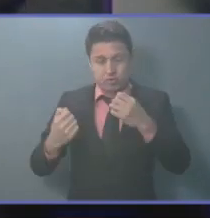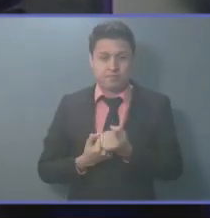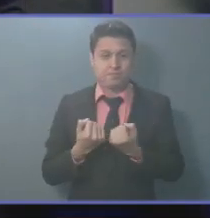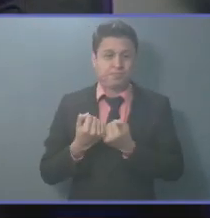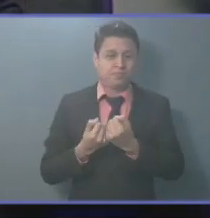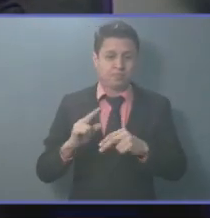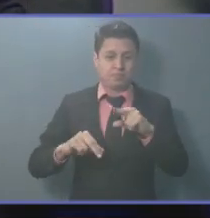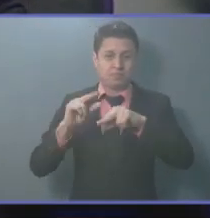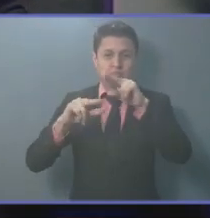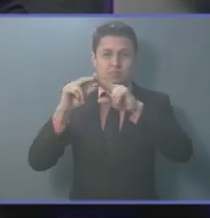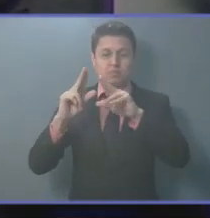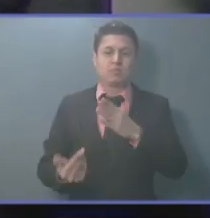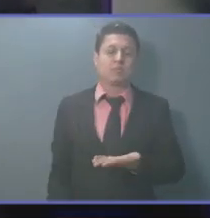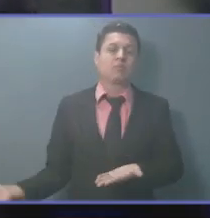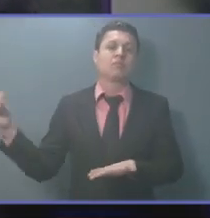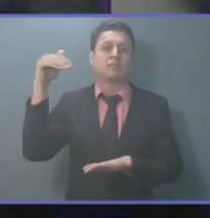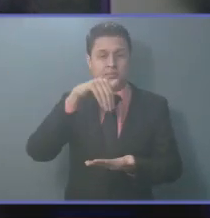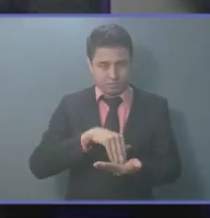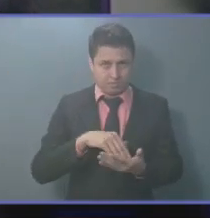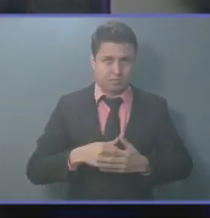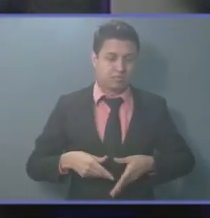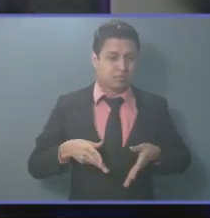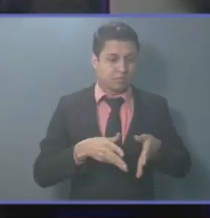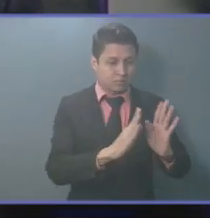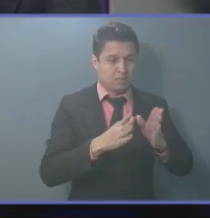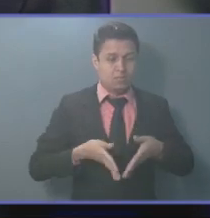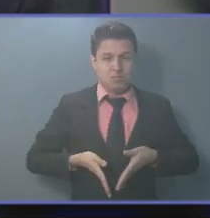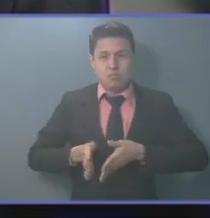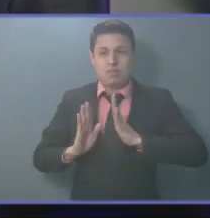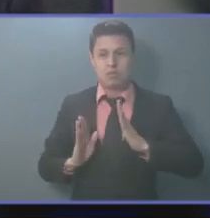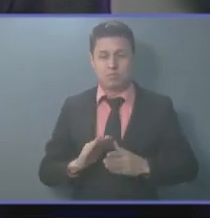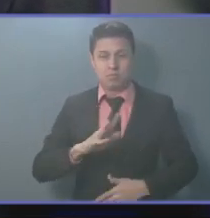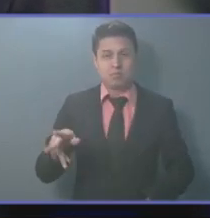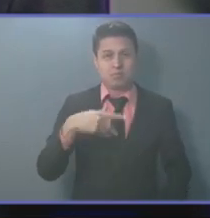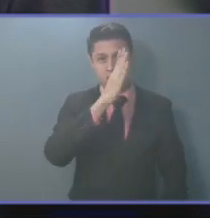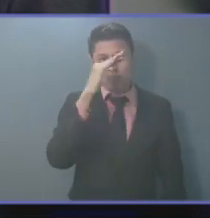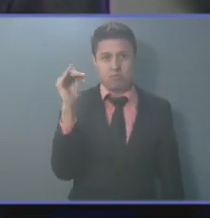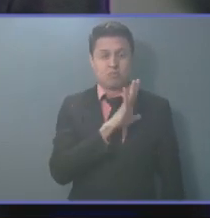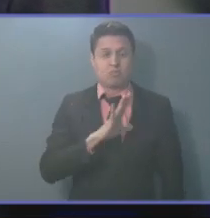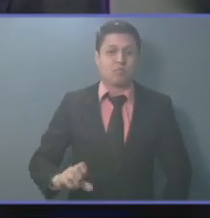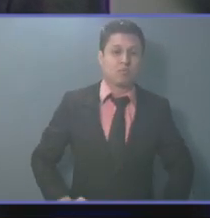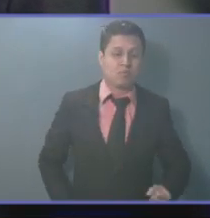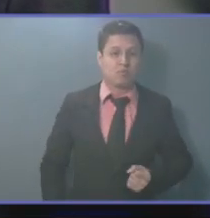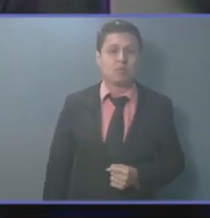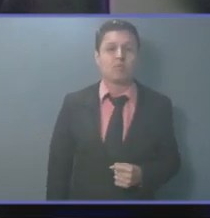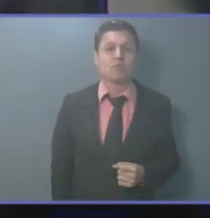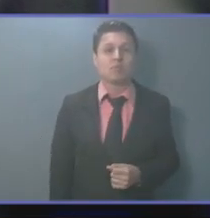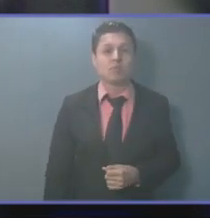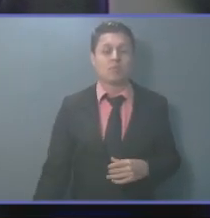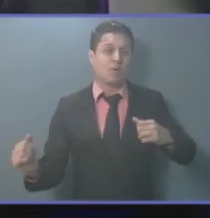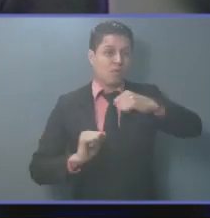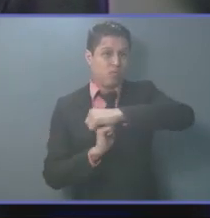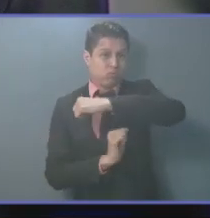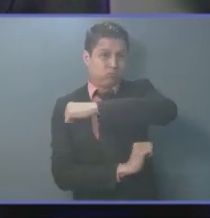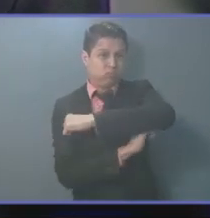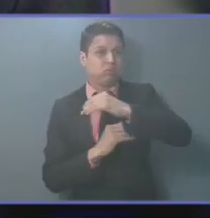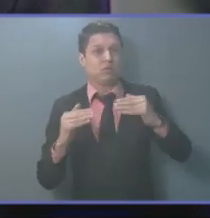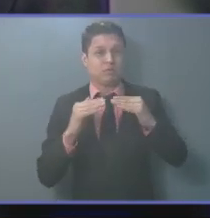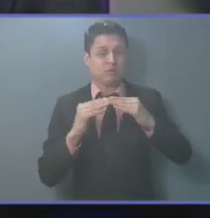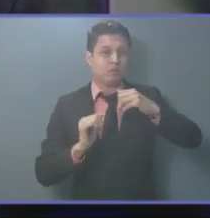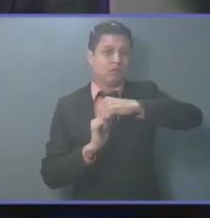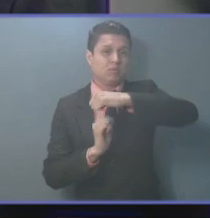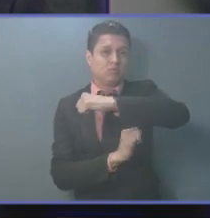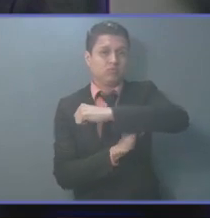por reconstruir el daño a la red de carreteras del país. Algunos puentes que me imagino van a quedar